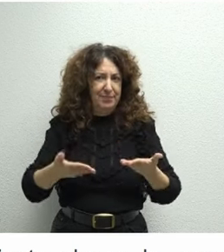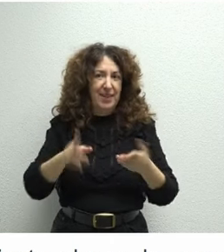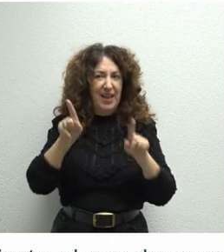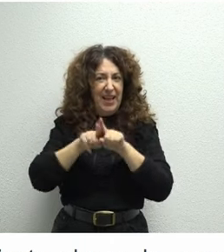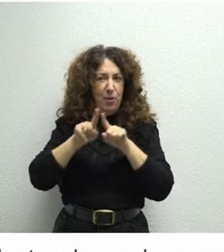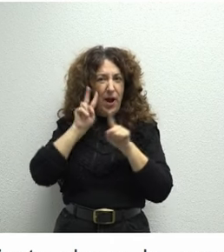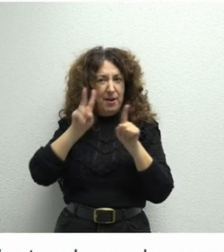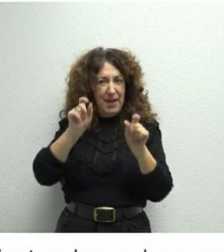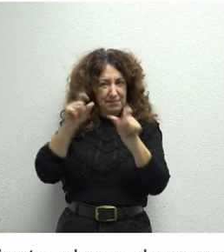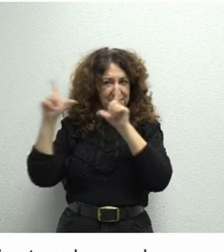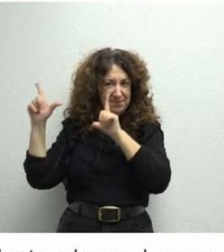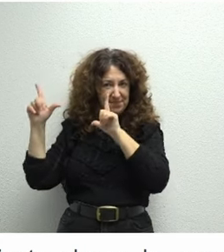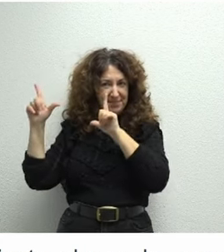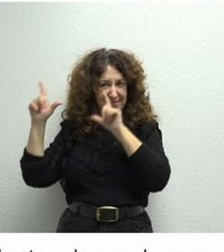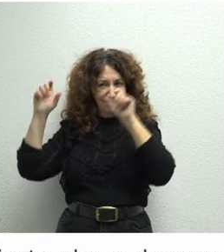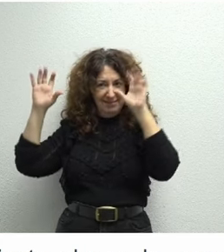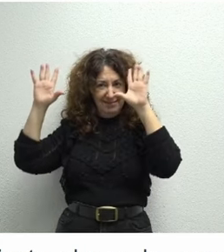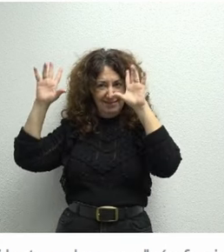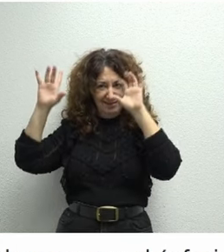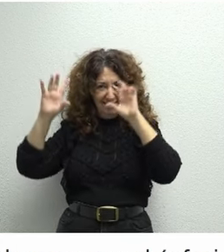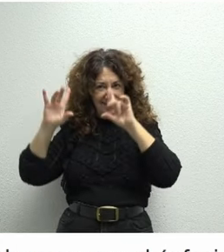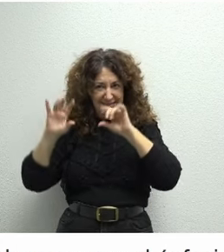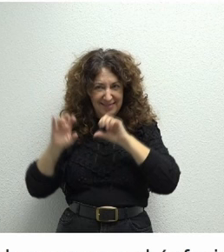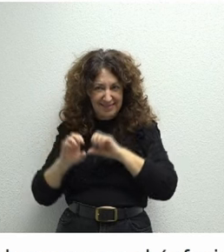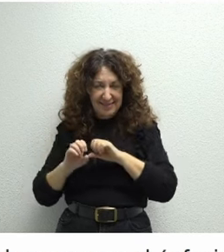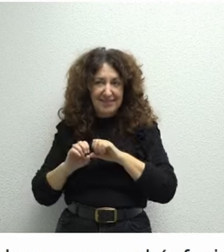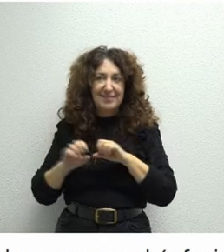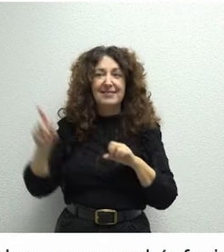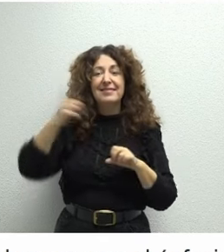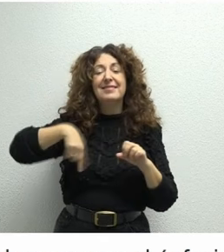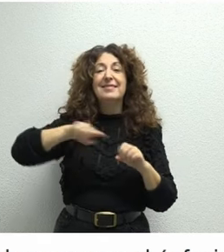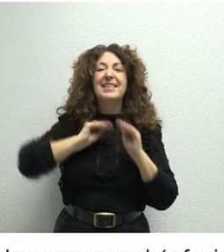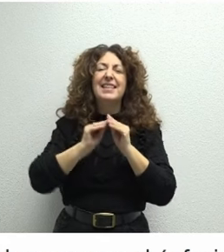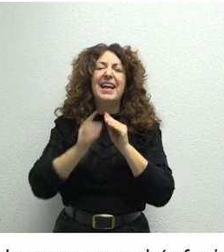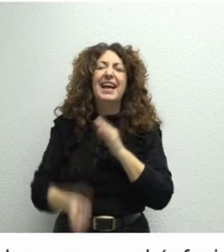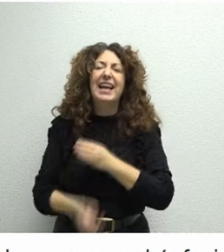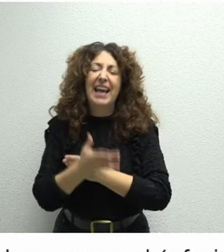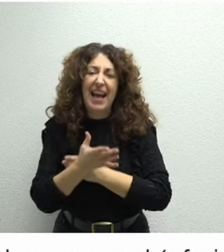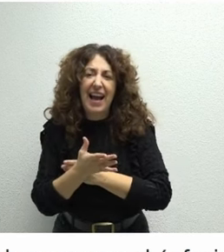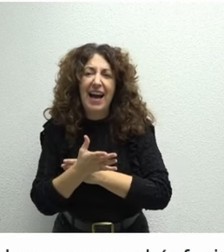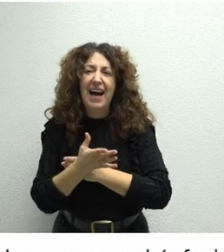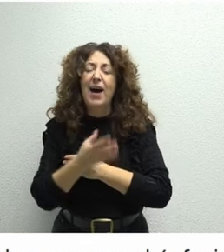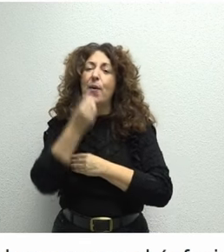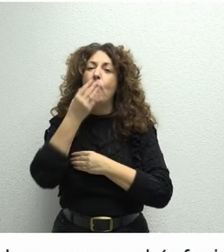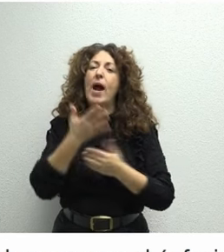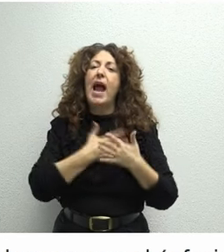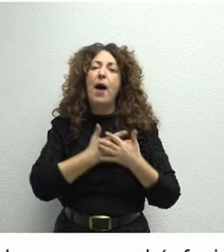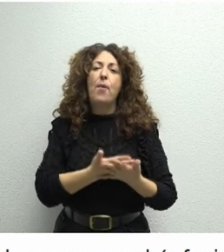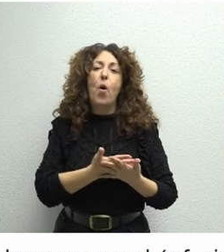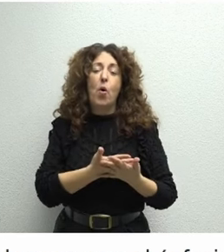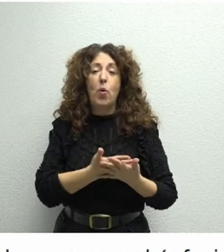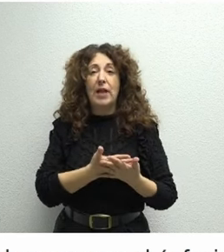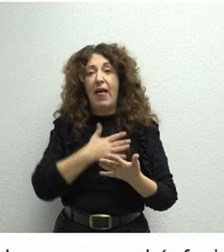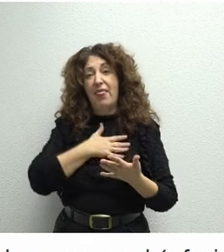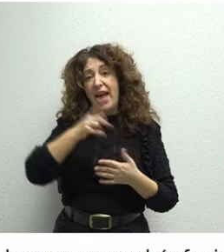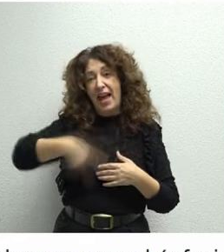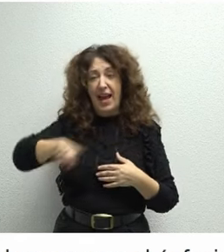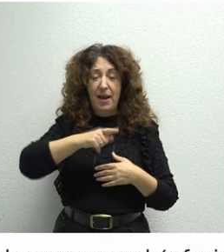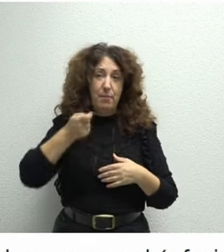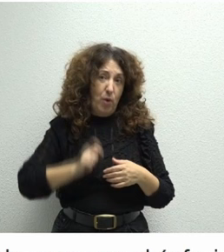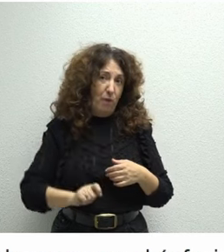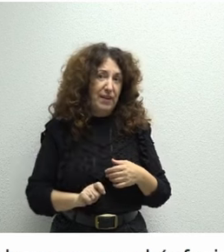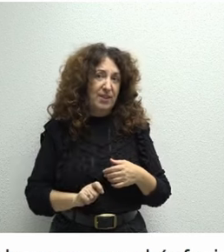creada efectivamente como no Debería ser Pero nos tenemos que aprovechar de ella gracias a la buena voluntad de los de Los profesionales que